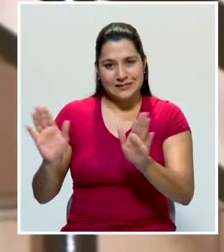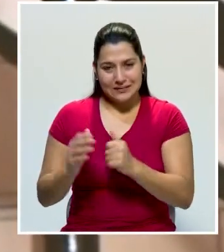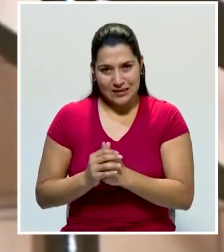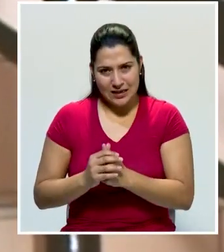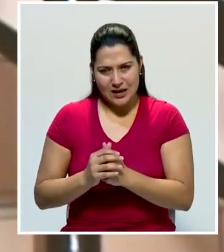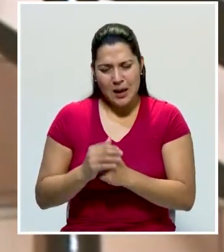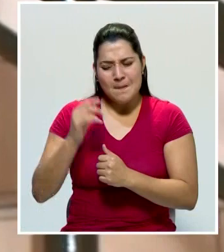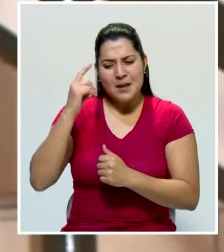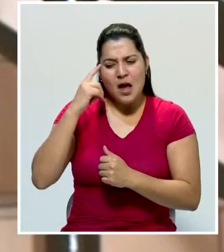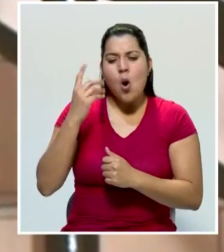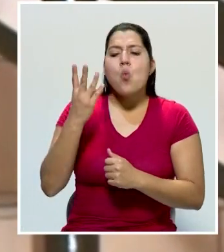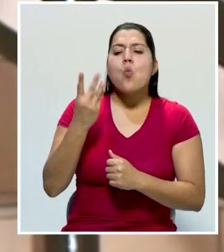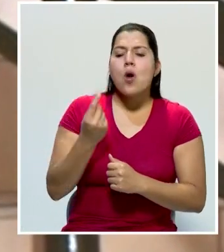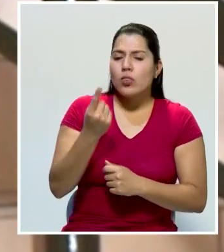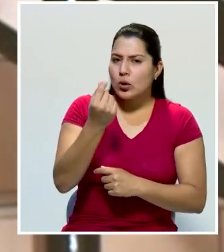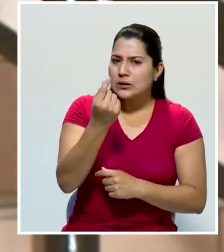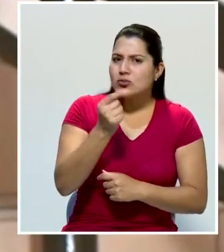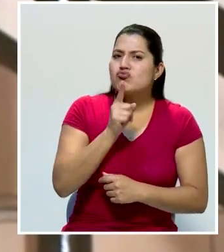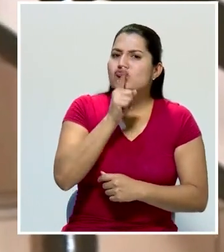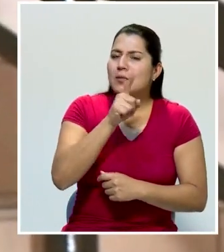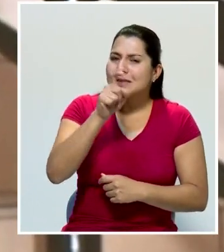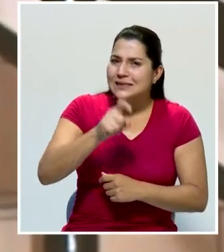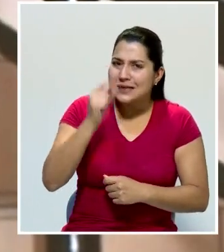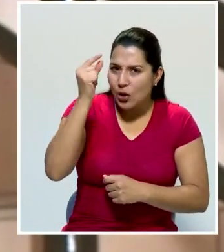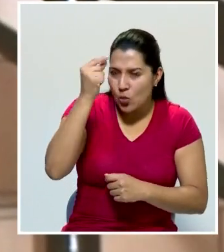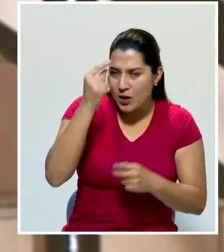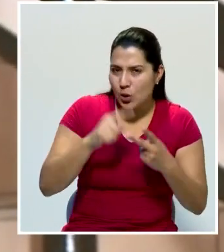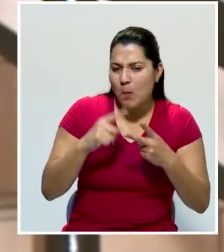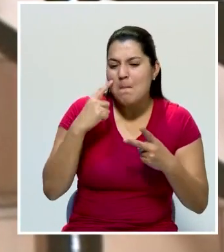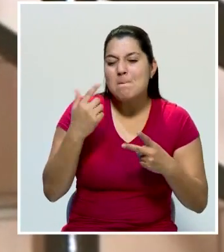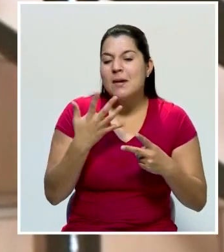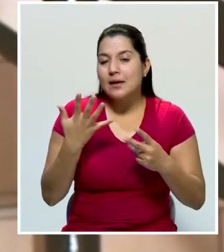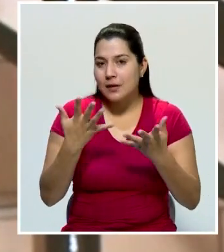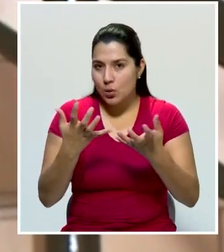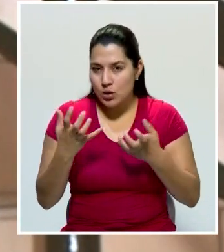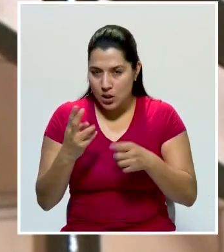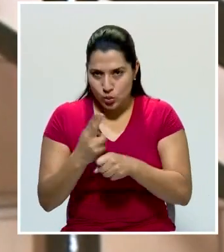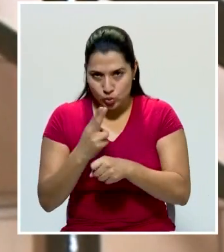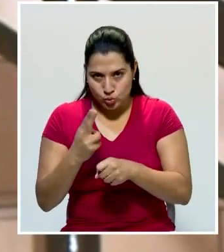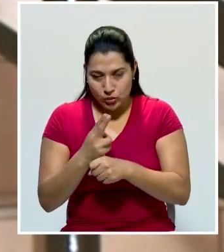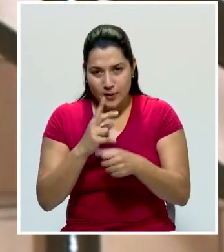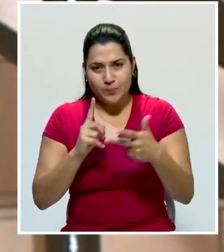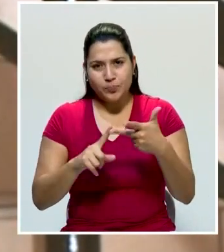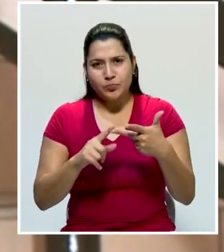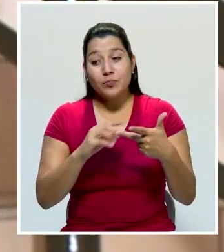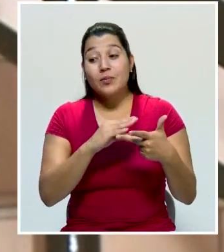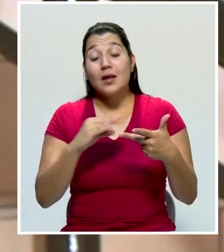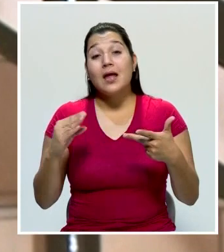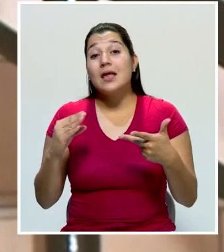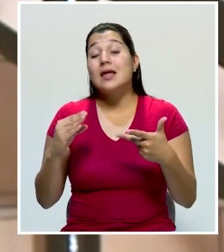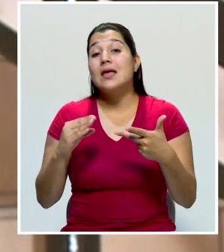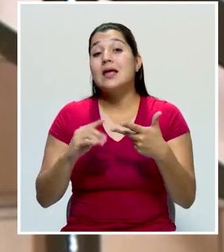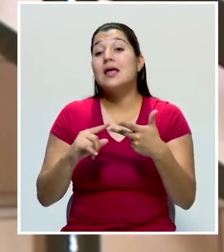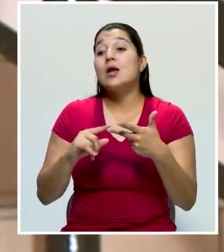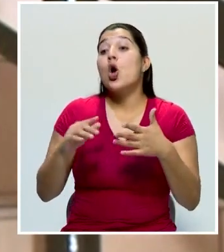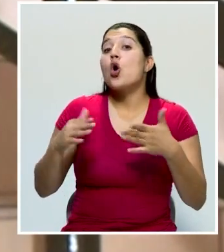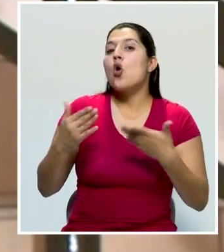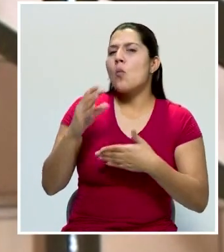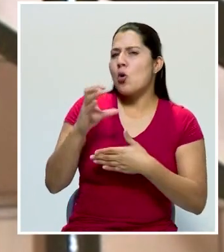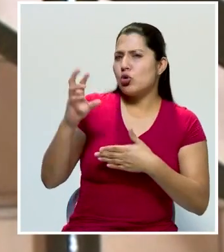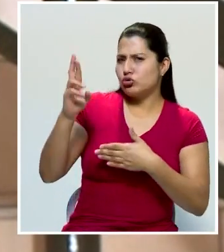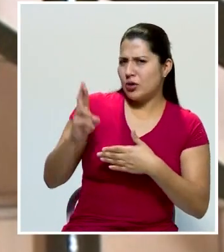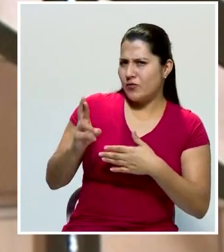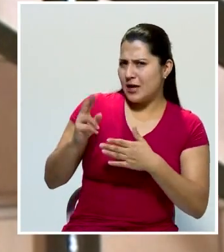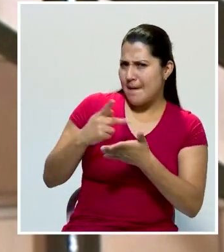gobierno, en qué lo va a dedicar o a qué lo va a dedicar y los periodos y cómo el país va a estar en la capacidad de pagar